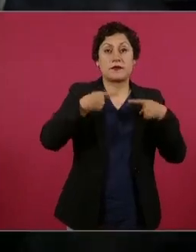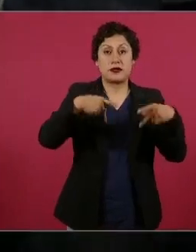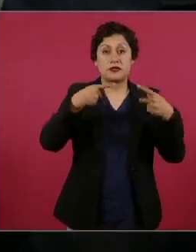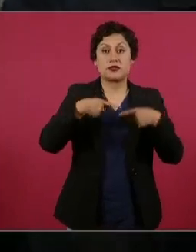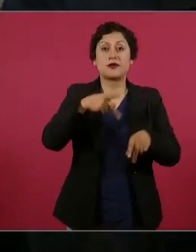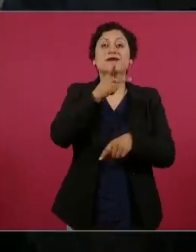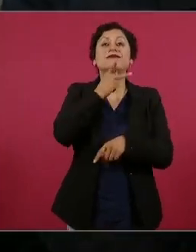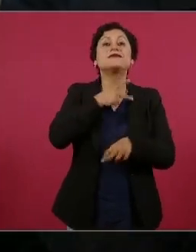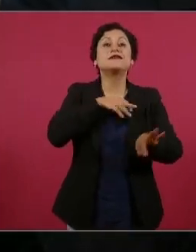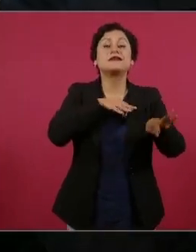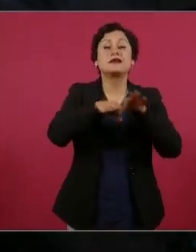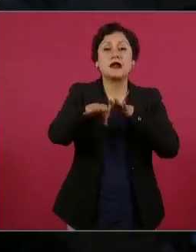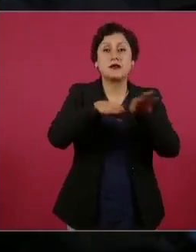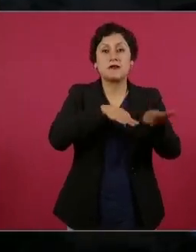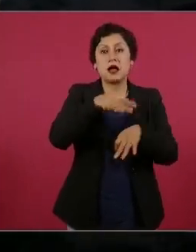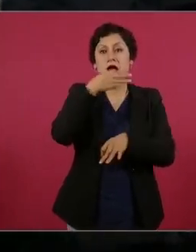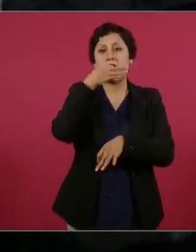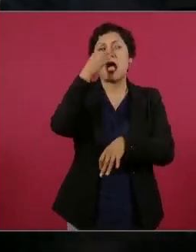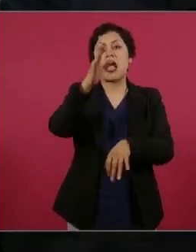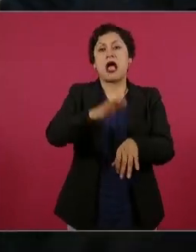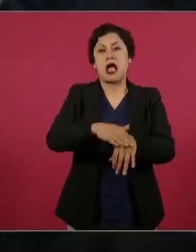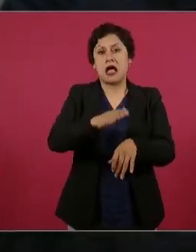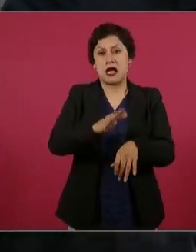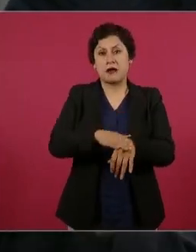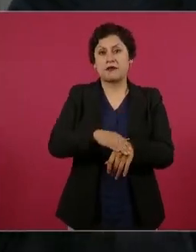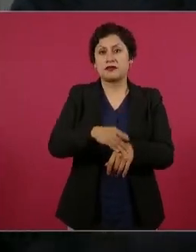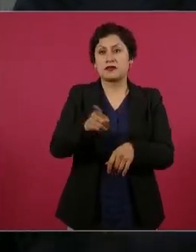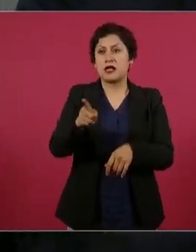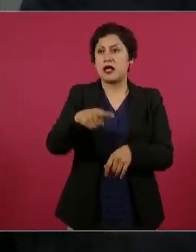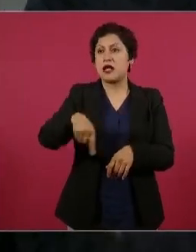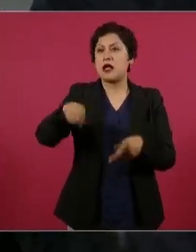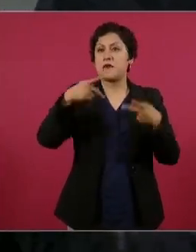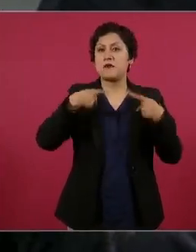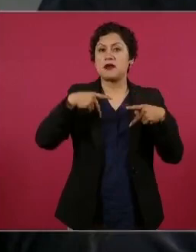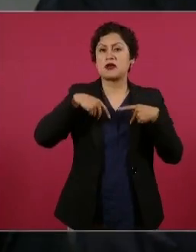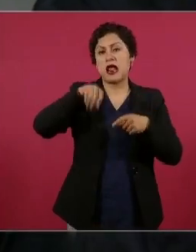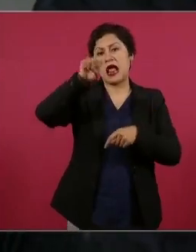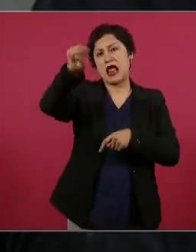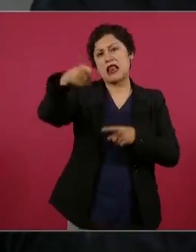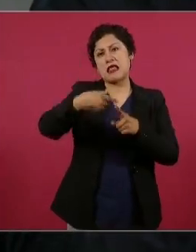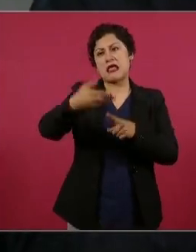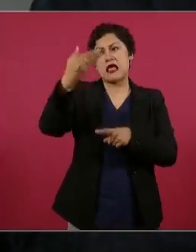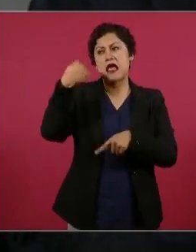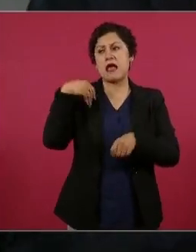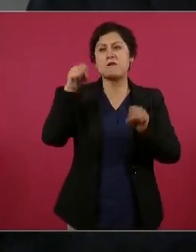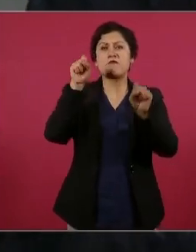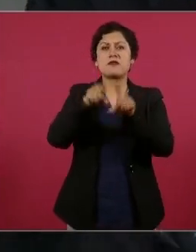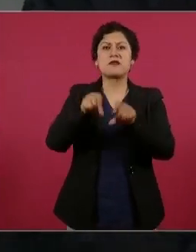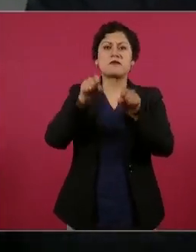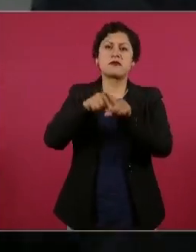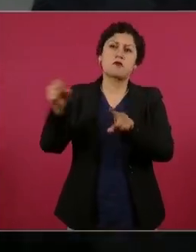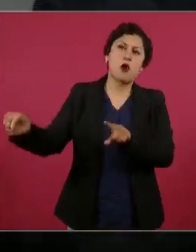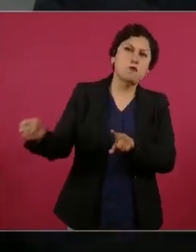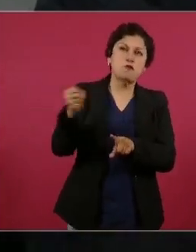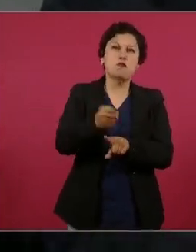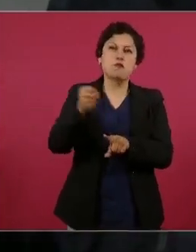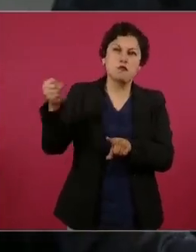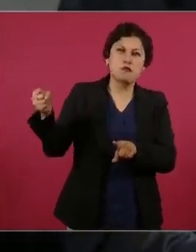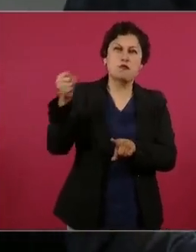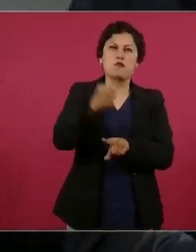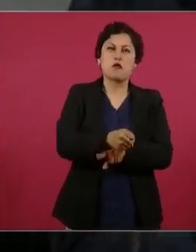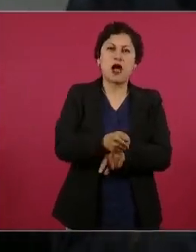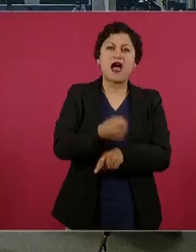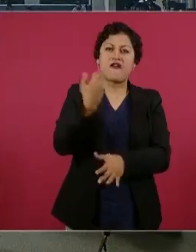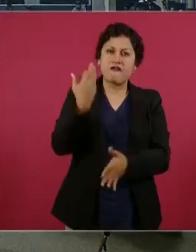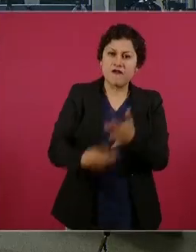nuevamente a líderes que ya llevan mucho tiempo. Entonces, no dejan una nueva…